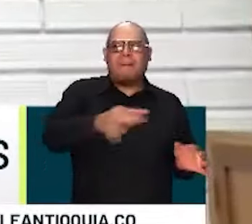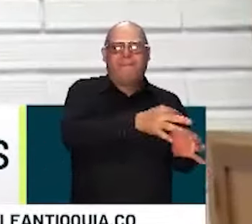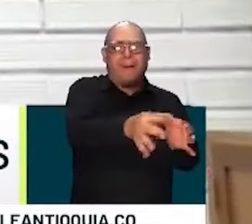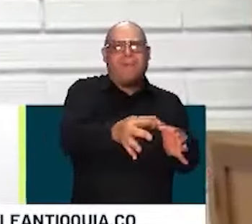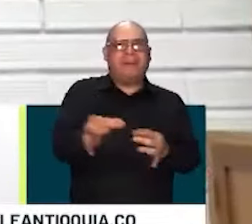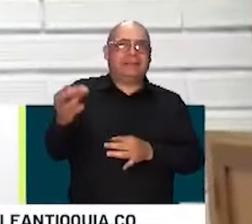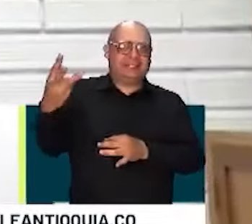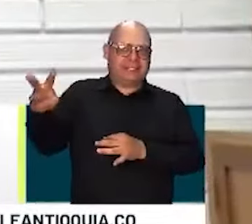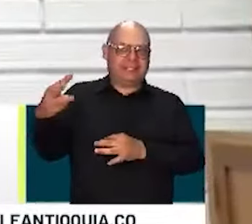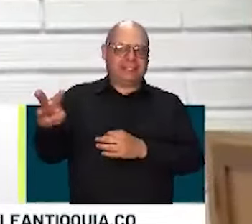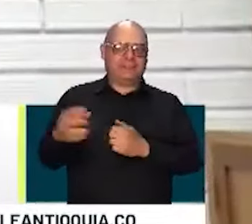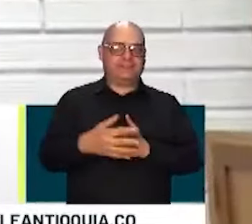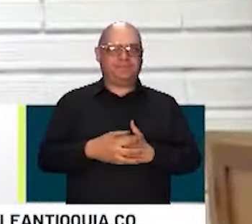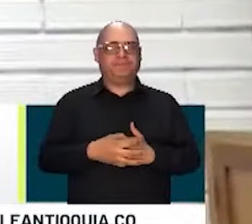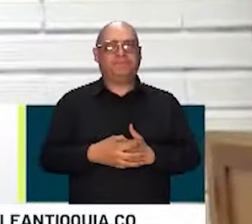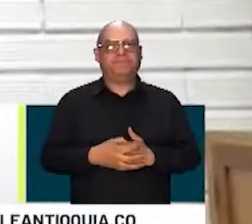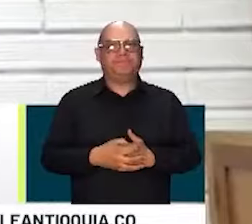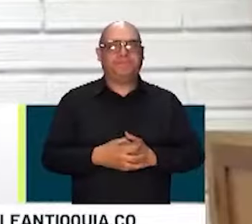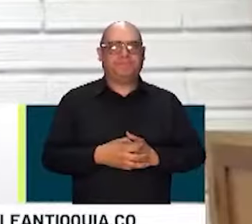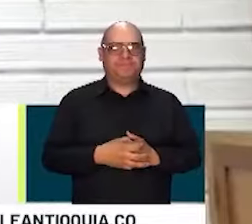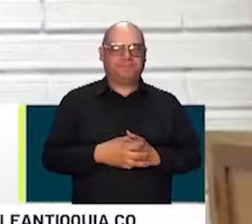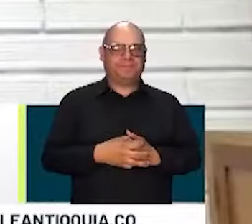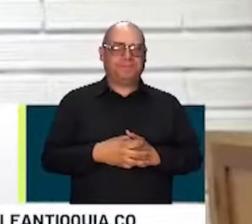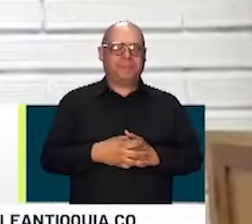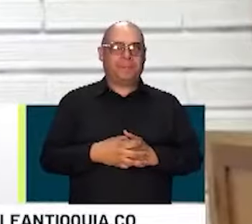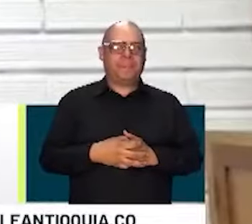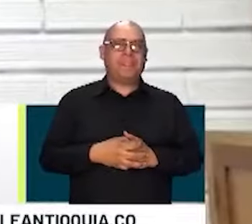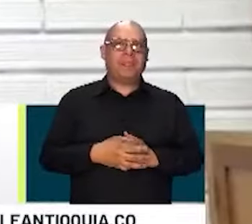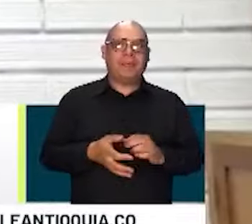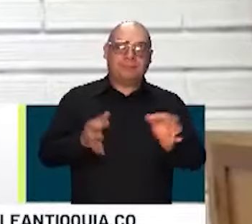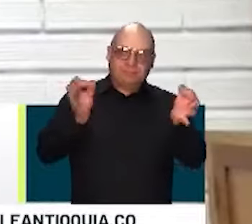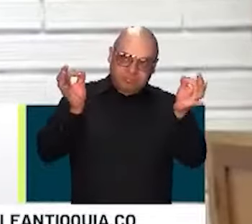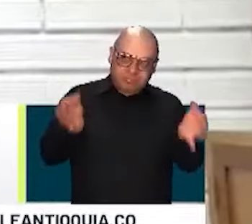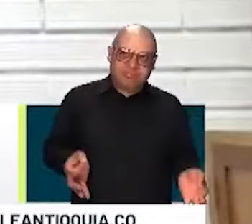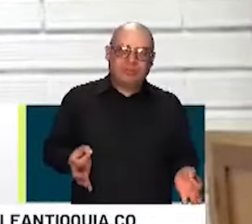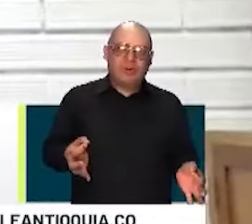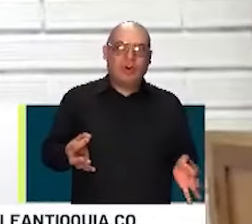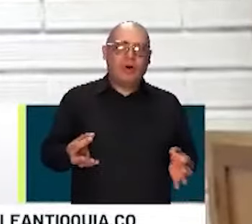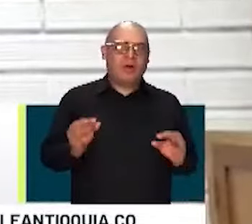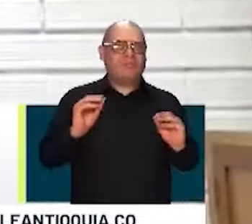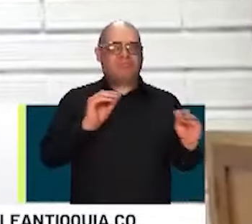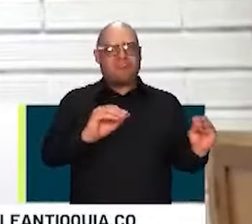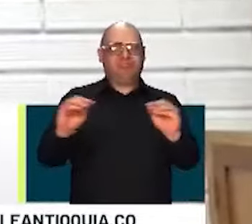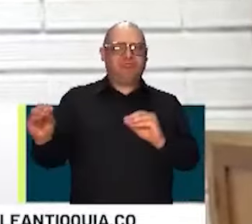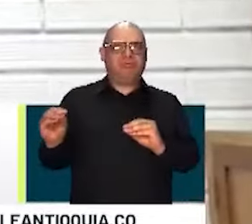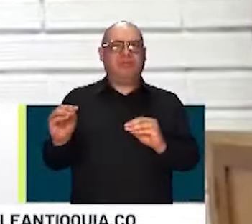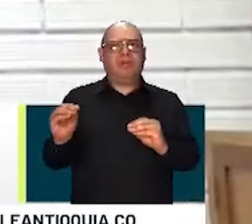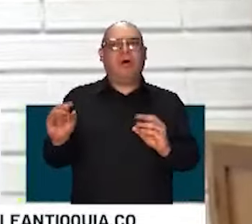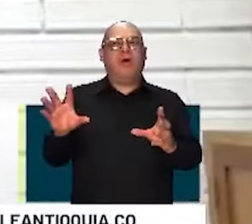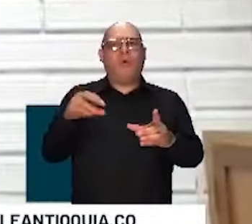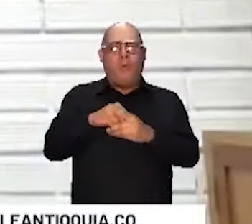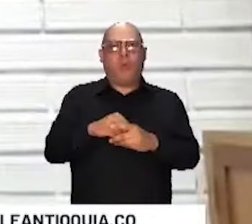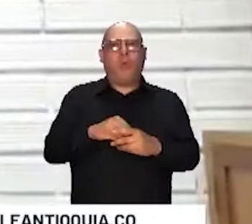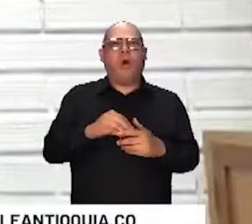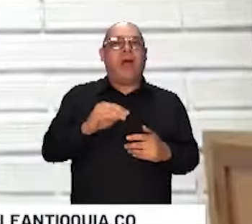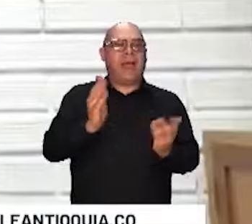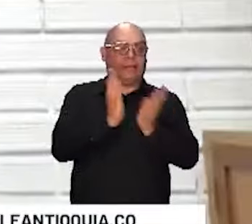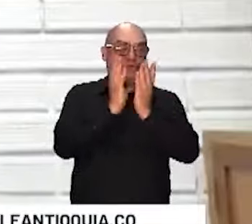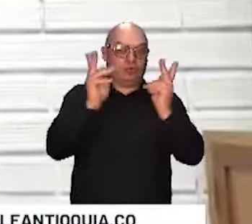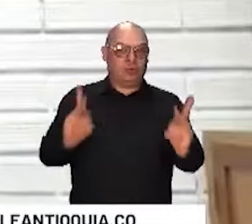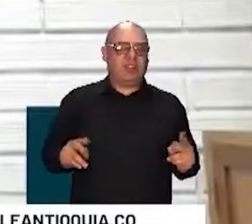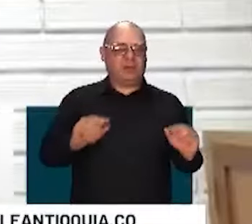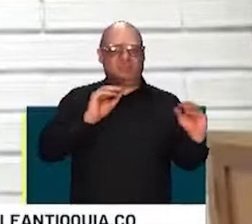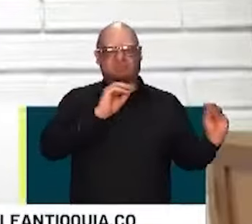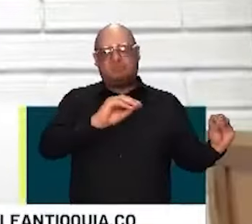Estamos convencidos que el conocimiento y la formación de capacidades de nuestros estudiantes, de